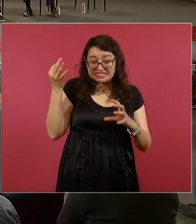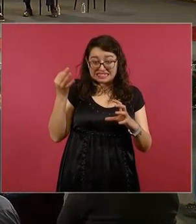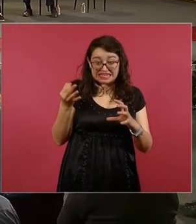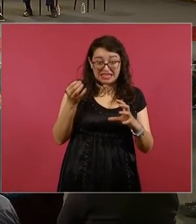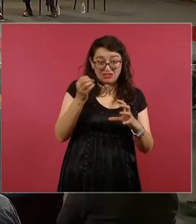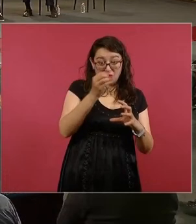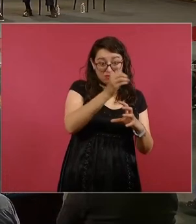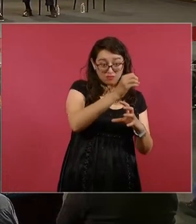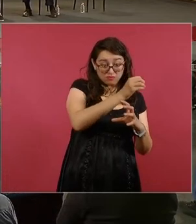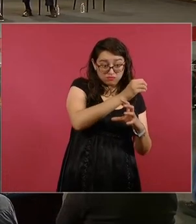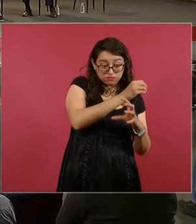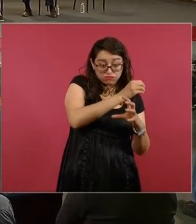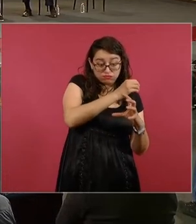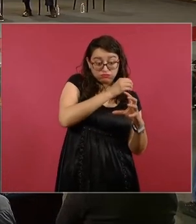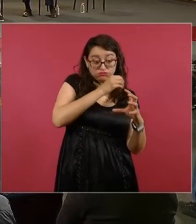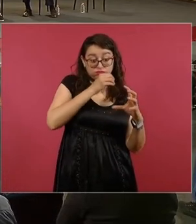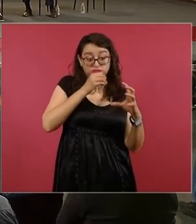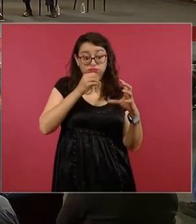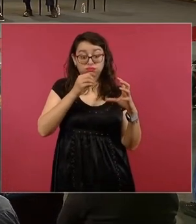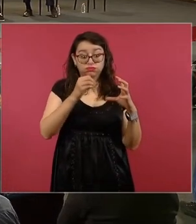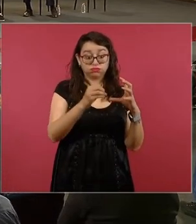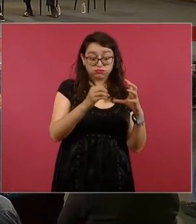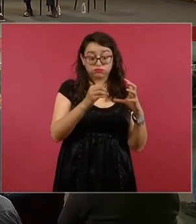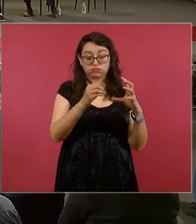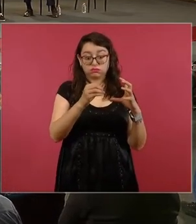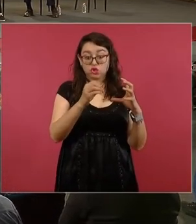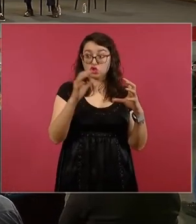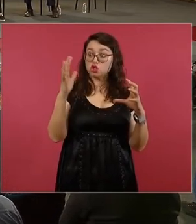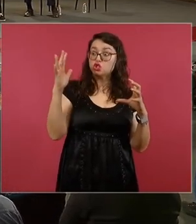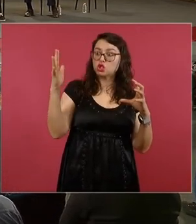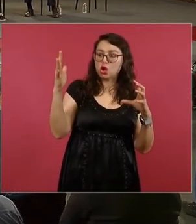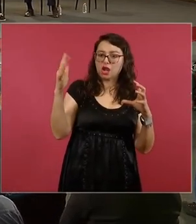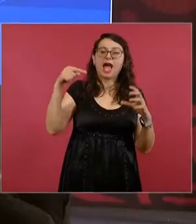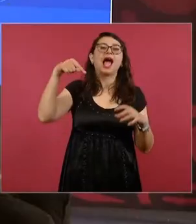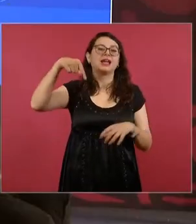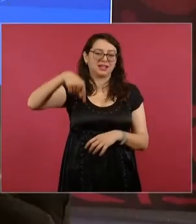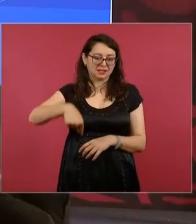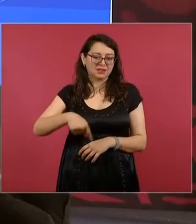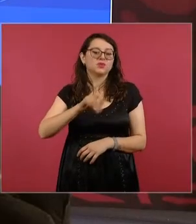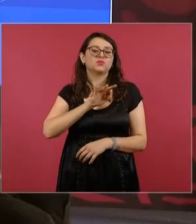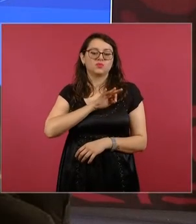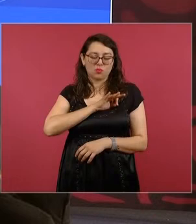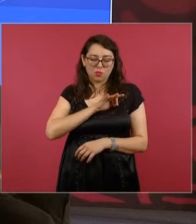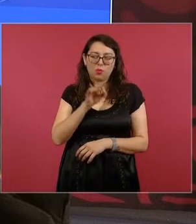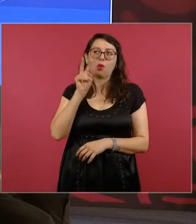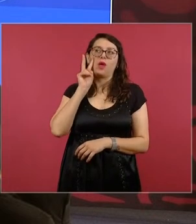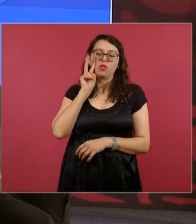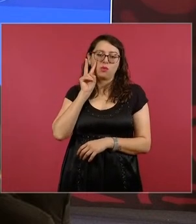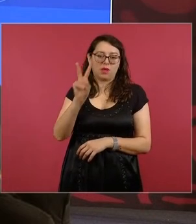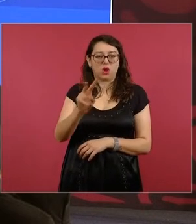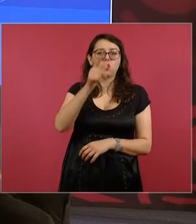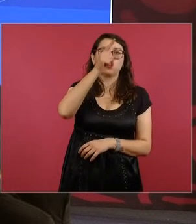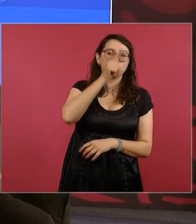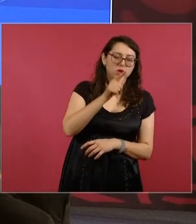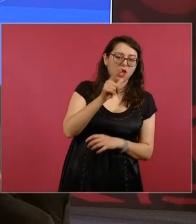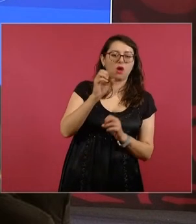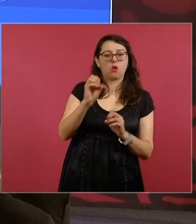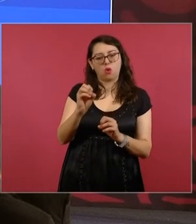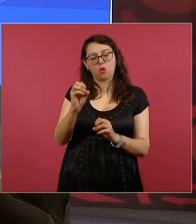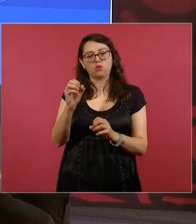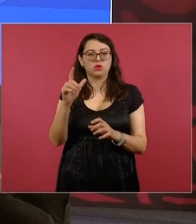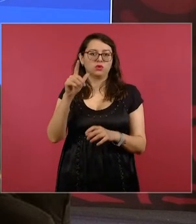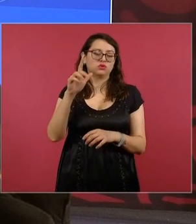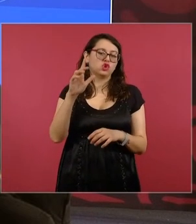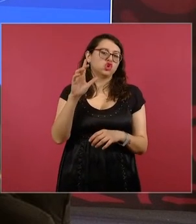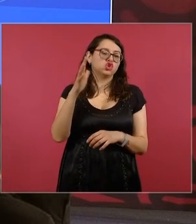el plano que forman la Tierra y el Sol, entonces sí que vamos a poder ver eclipses lunares y eclipses solares en